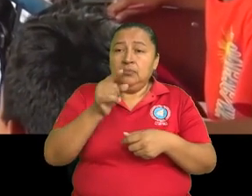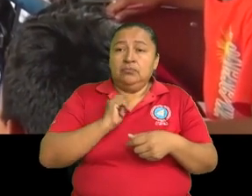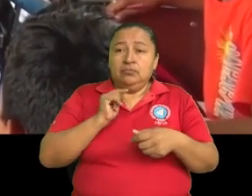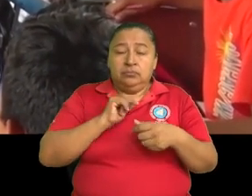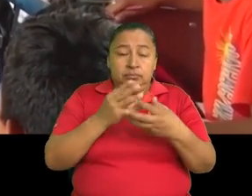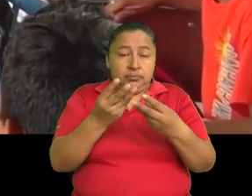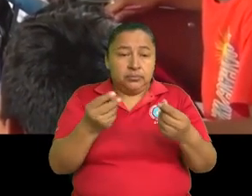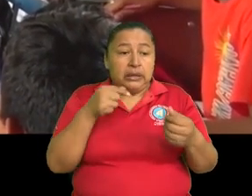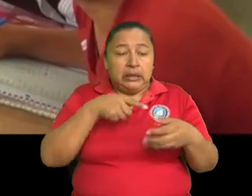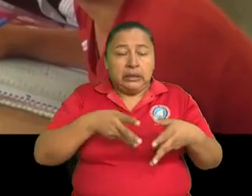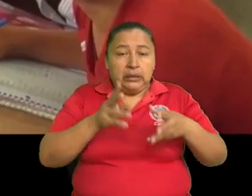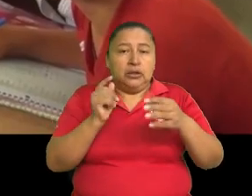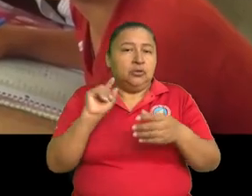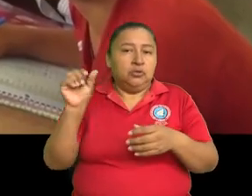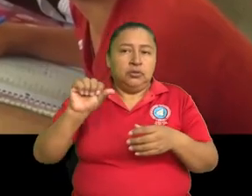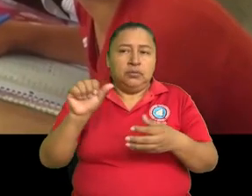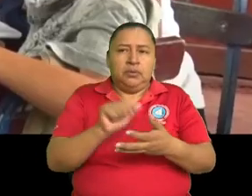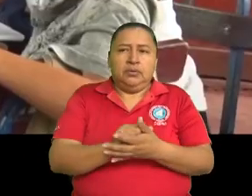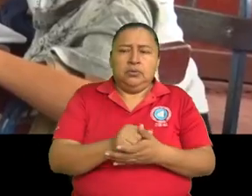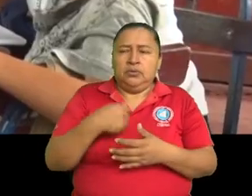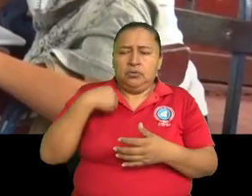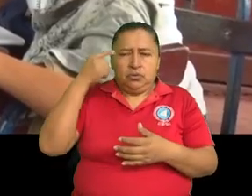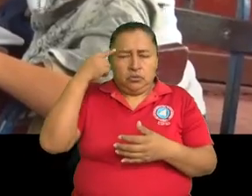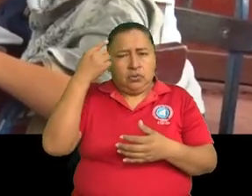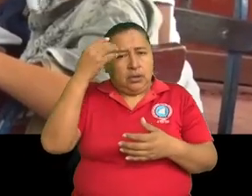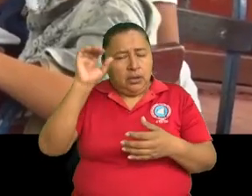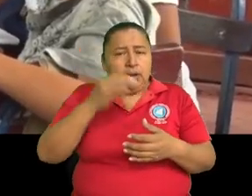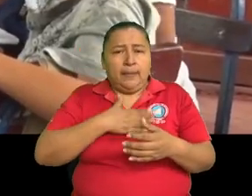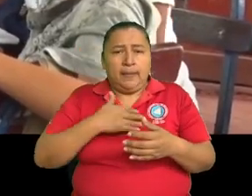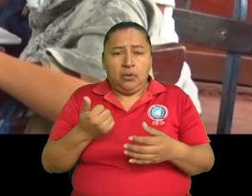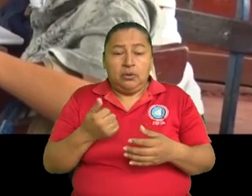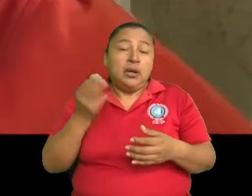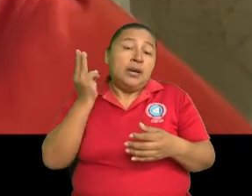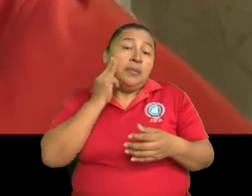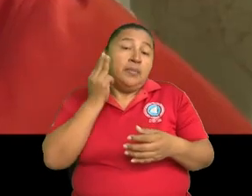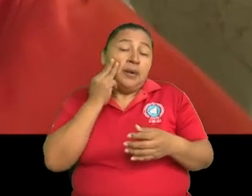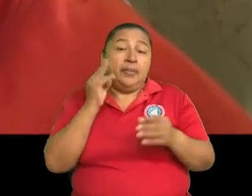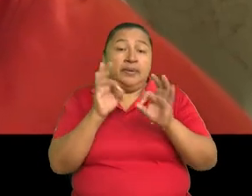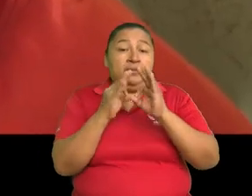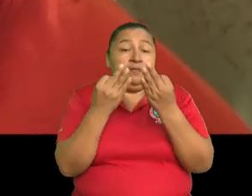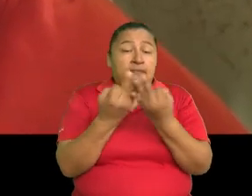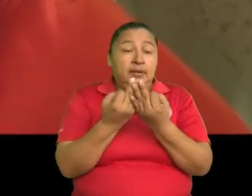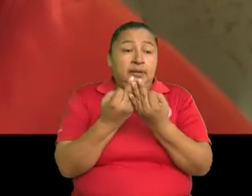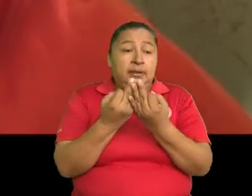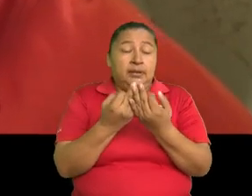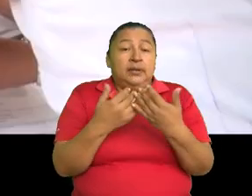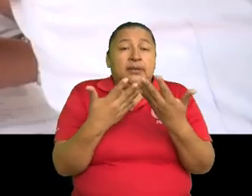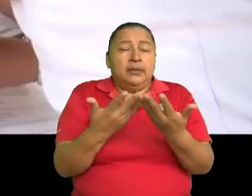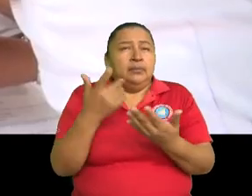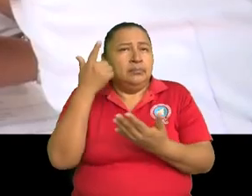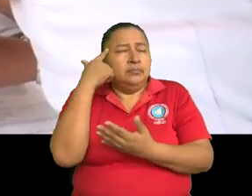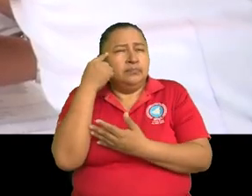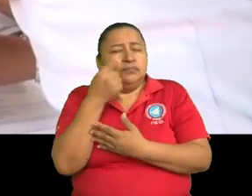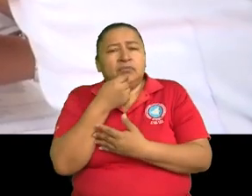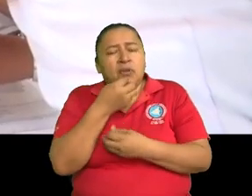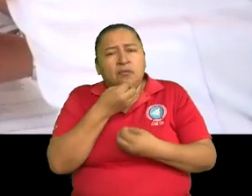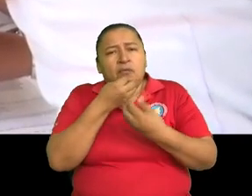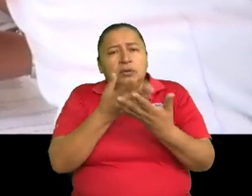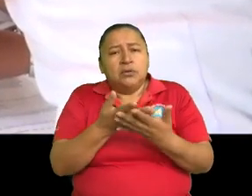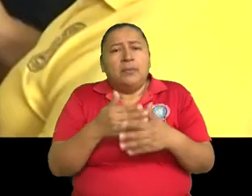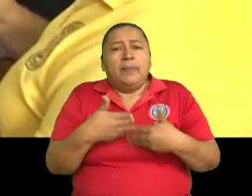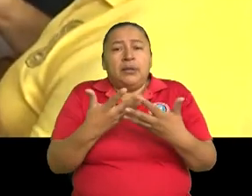no sirve. Entonces yo creo que es mejor. Entonces, las madres de familia, las familias, están retomando esta información